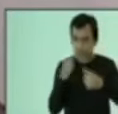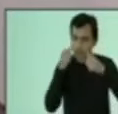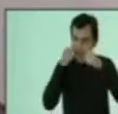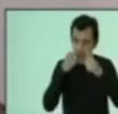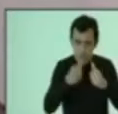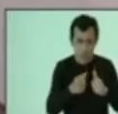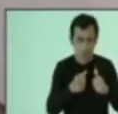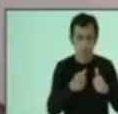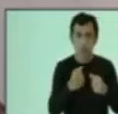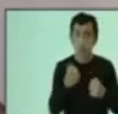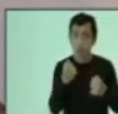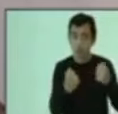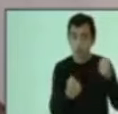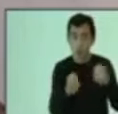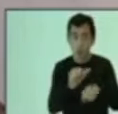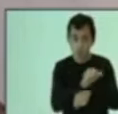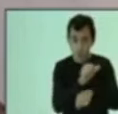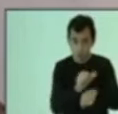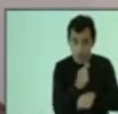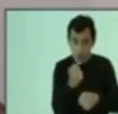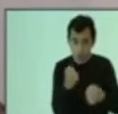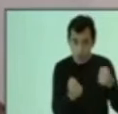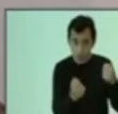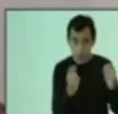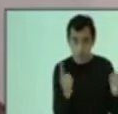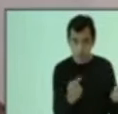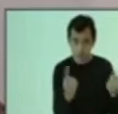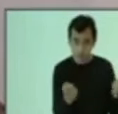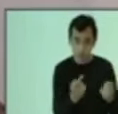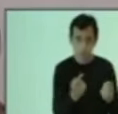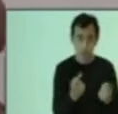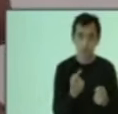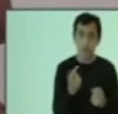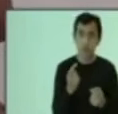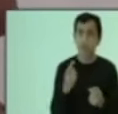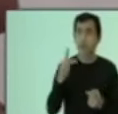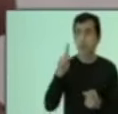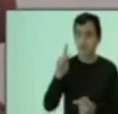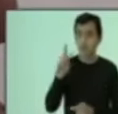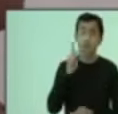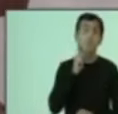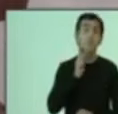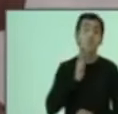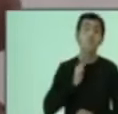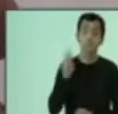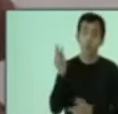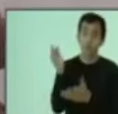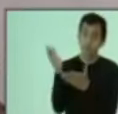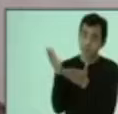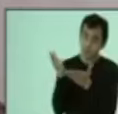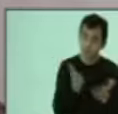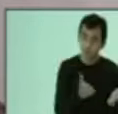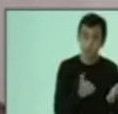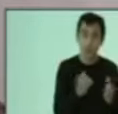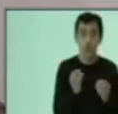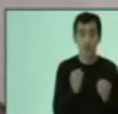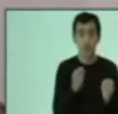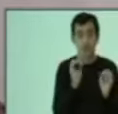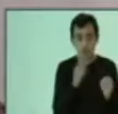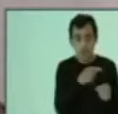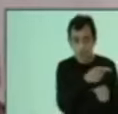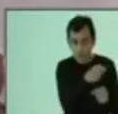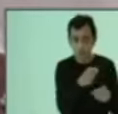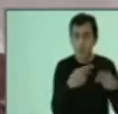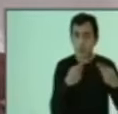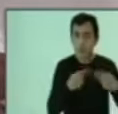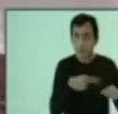poner un vehículo que va a ser donado por Pemex o por cualquier otra paraestatal para que muevan a los enfermos y estará exclusivamente